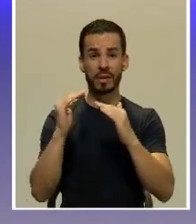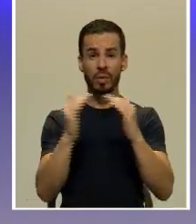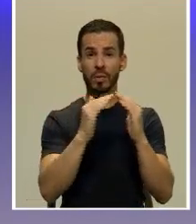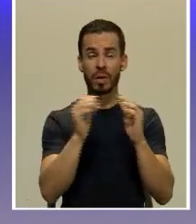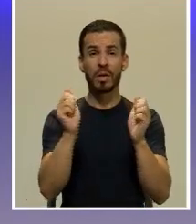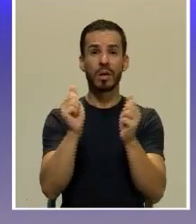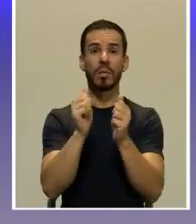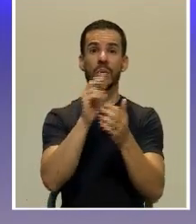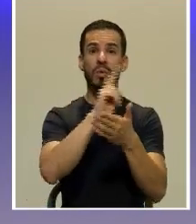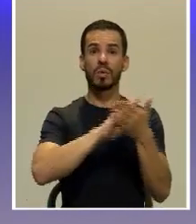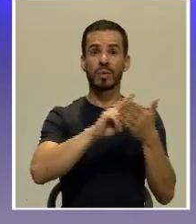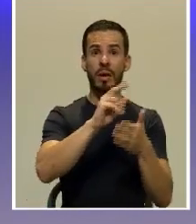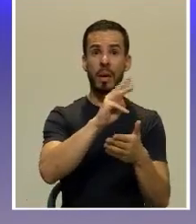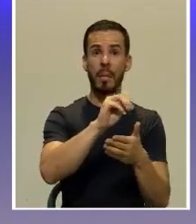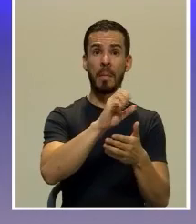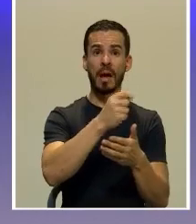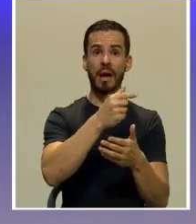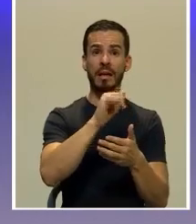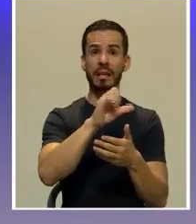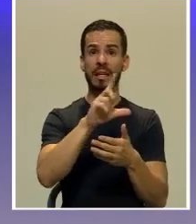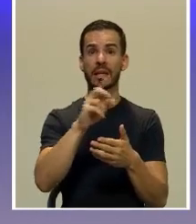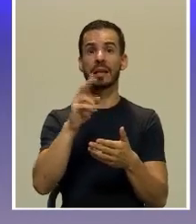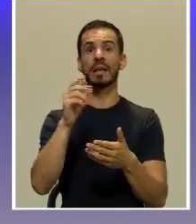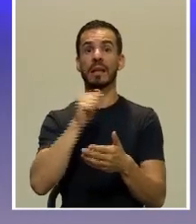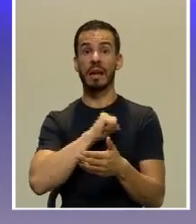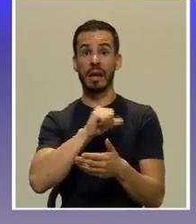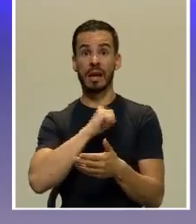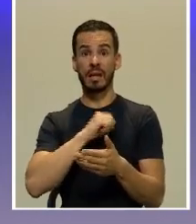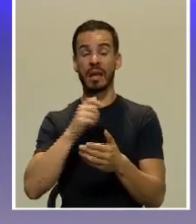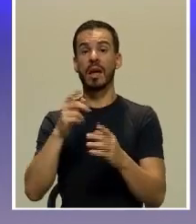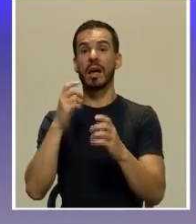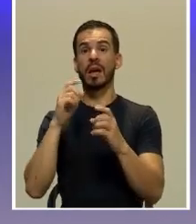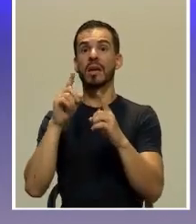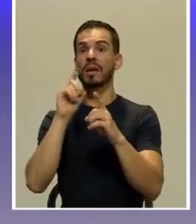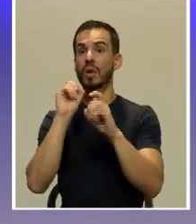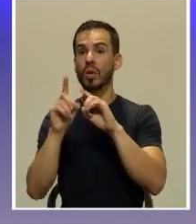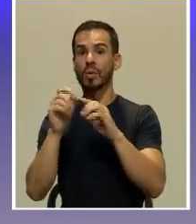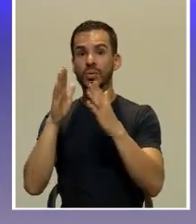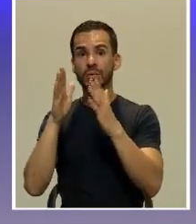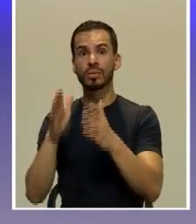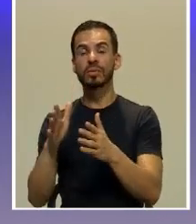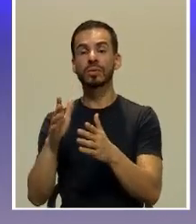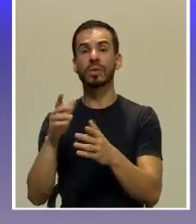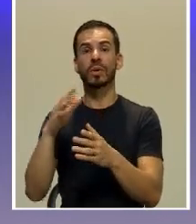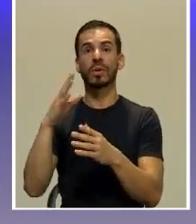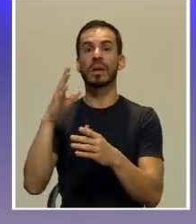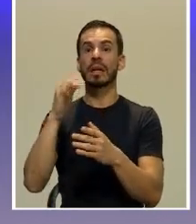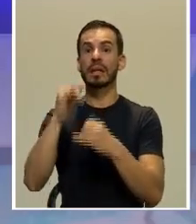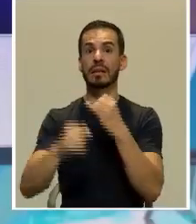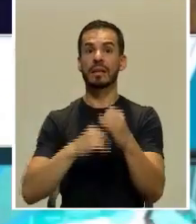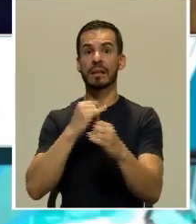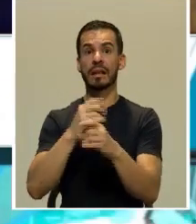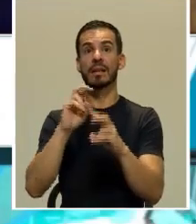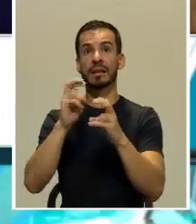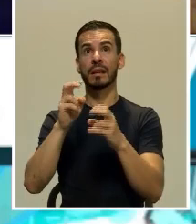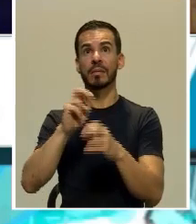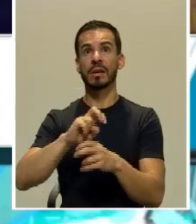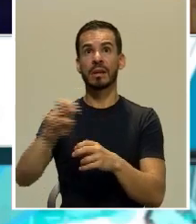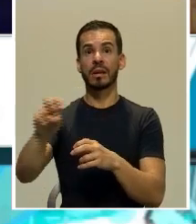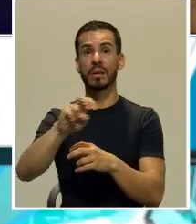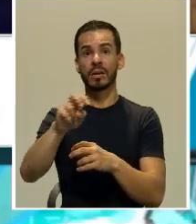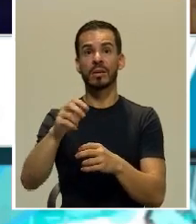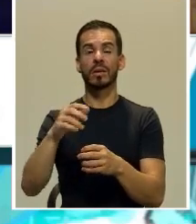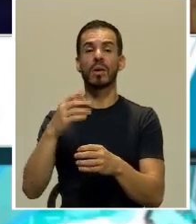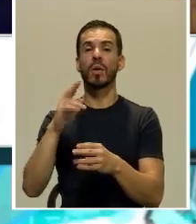la Universidad McGill de Canadá y consultor internacional en temas de movilidad urbana, Federico